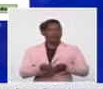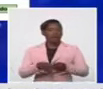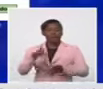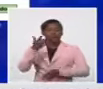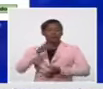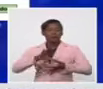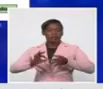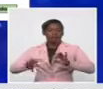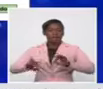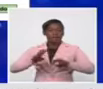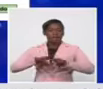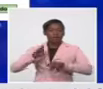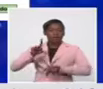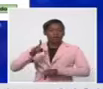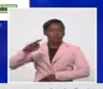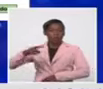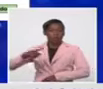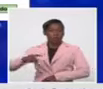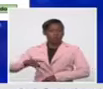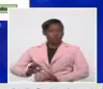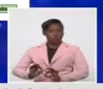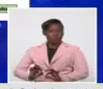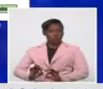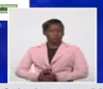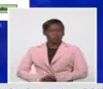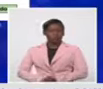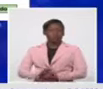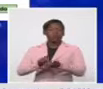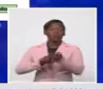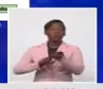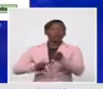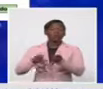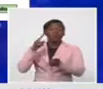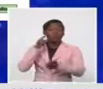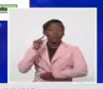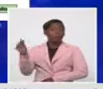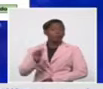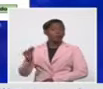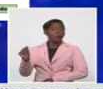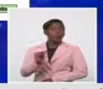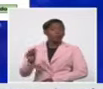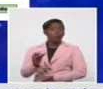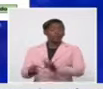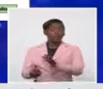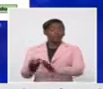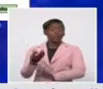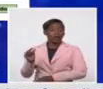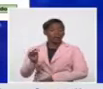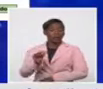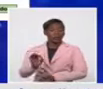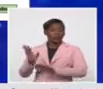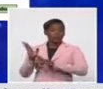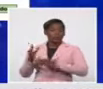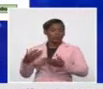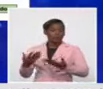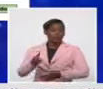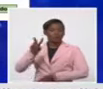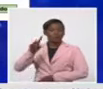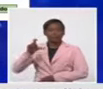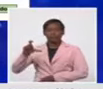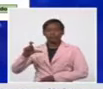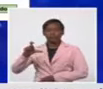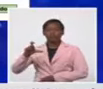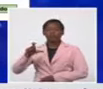Y las provincias con menor tasa de incidencia, Ahí lo tienen Villa Clara con